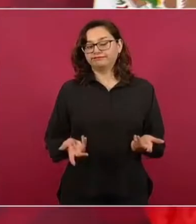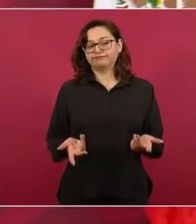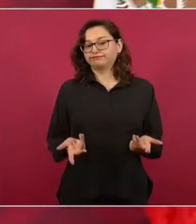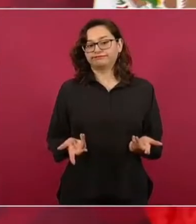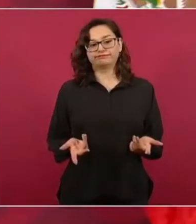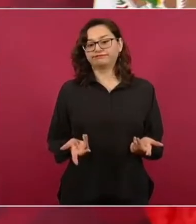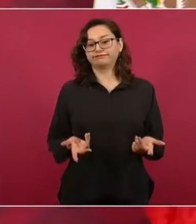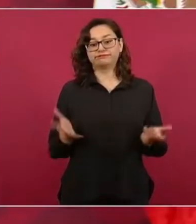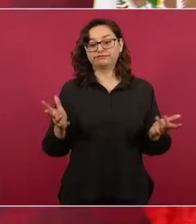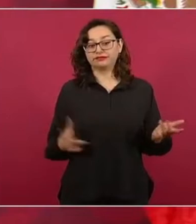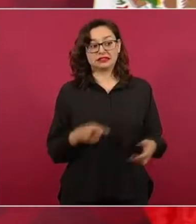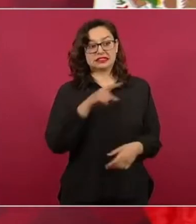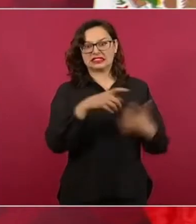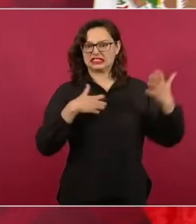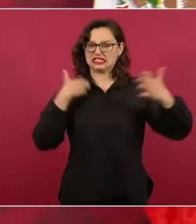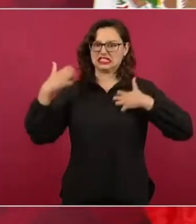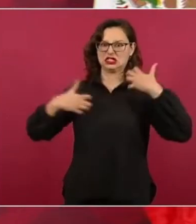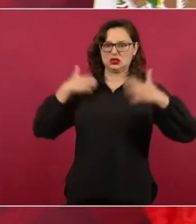no le hace que el Reforma